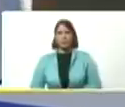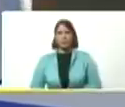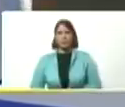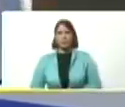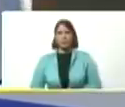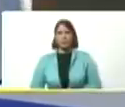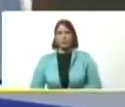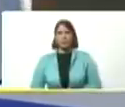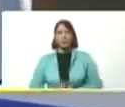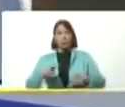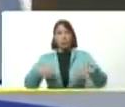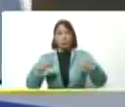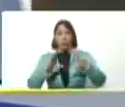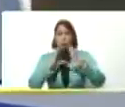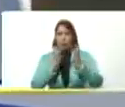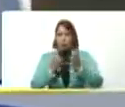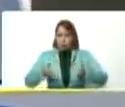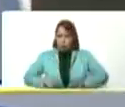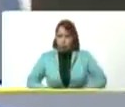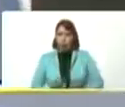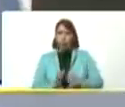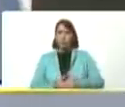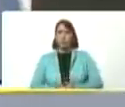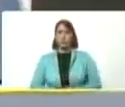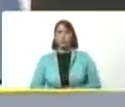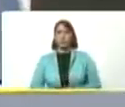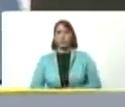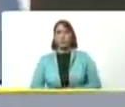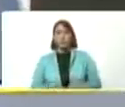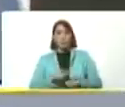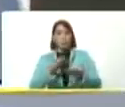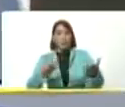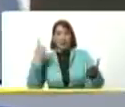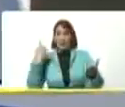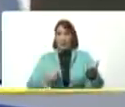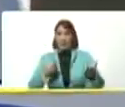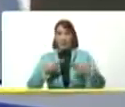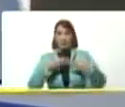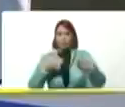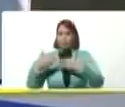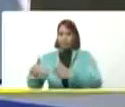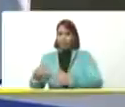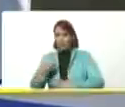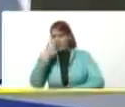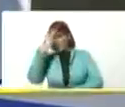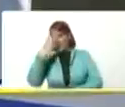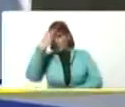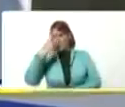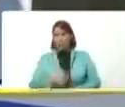Es el nuevo mundo que van haciendo. Y ustedes tienen que garantizar, Tarek,